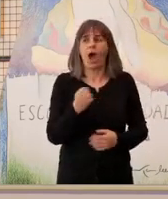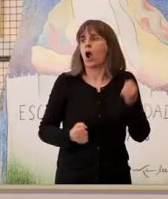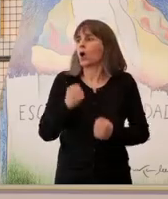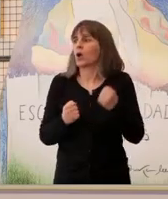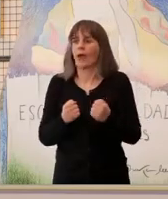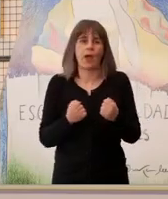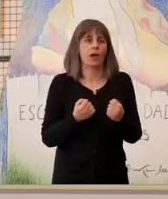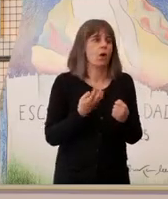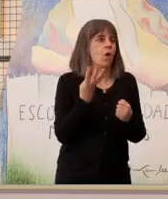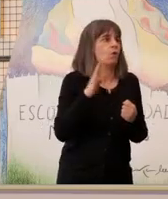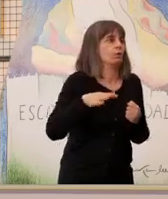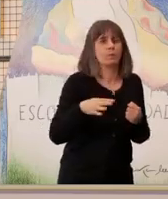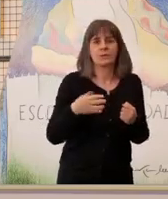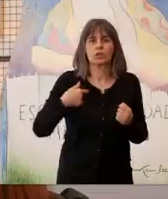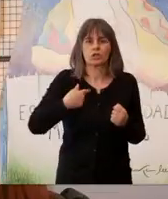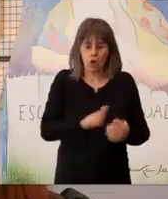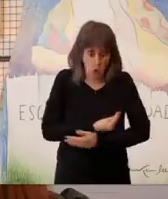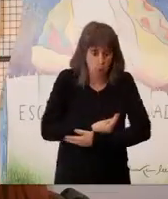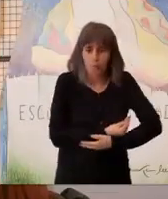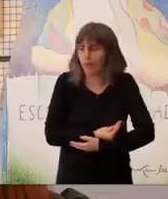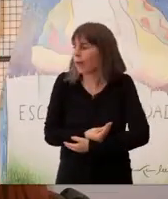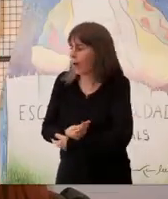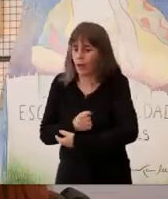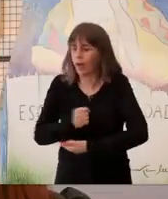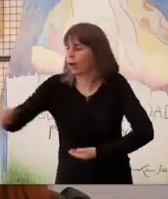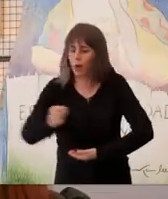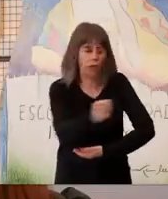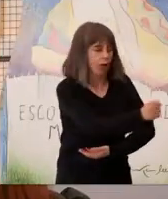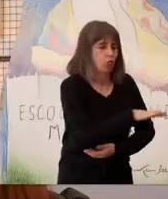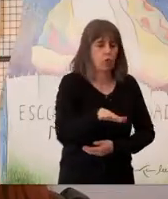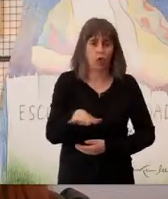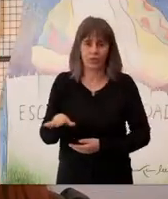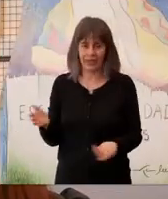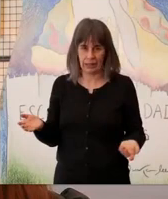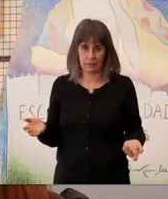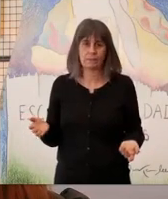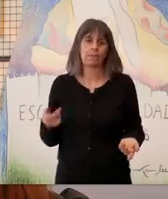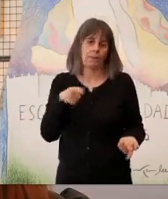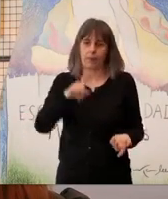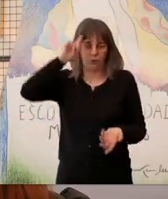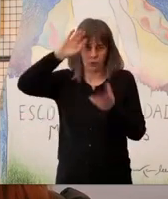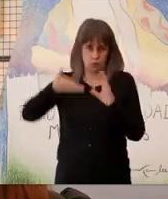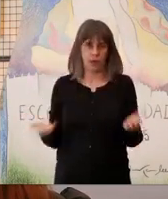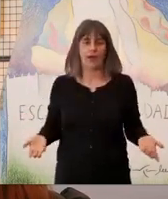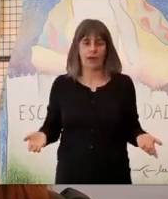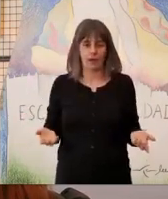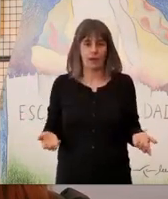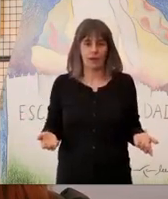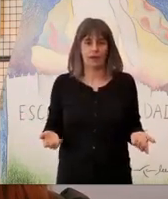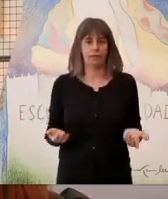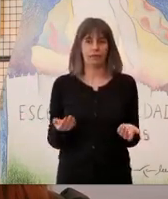donde dejar la criatura porque esto me parece una locura con el que tengas que tener una criatura y que inmediatamente